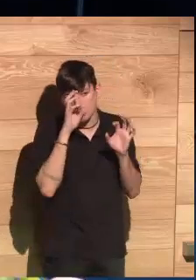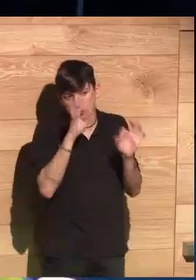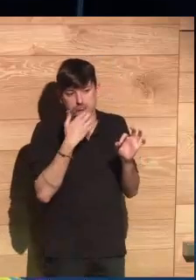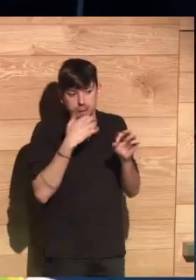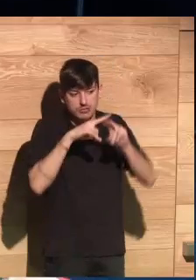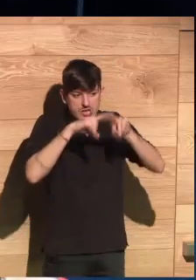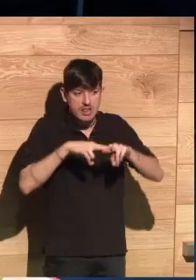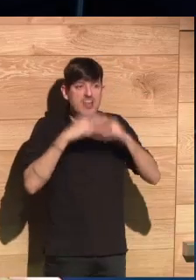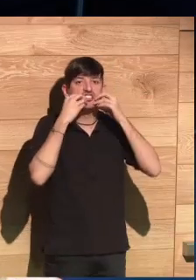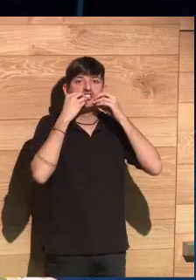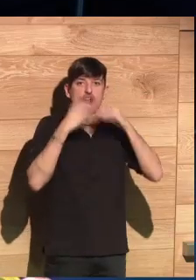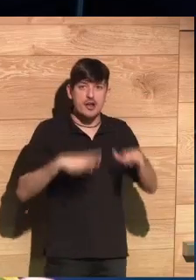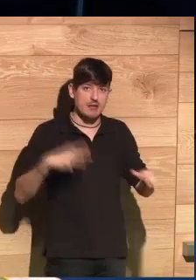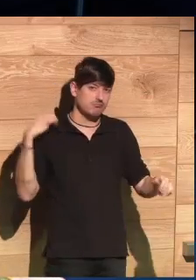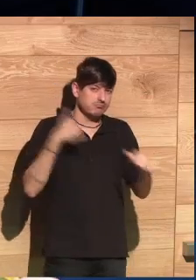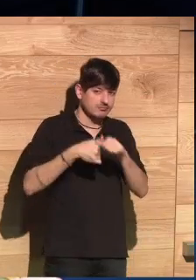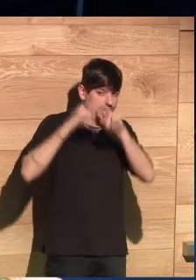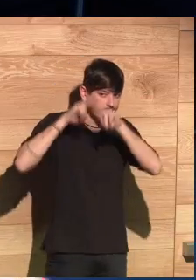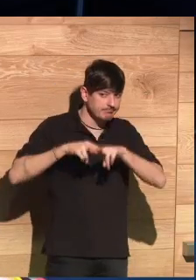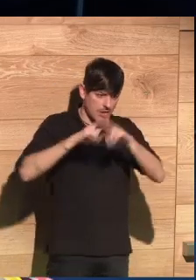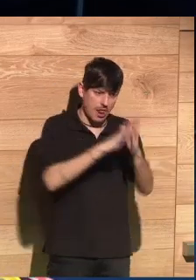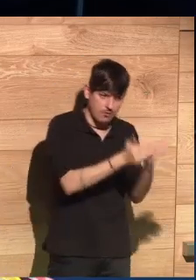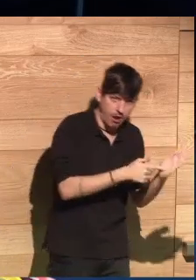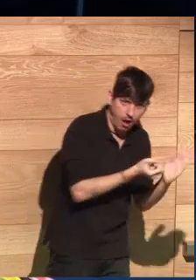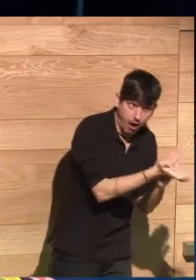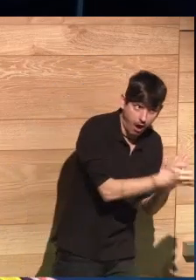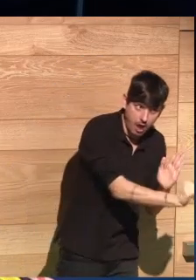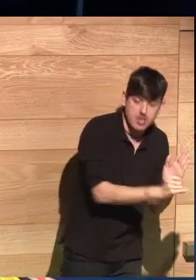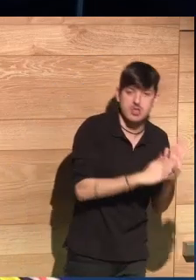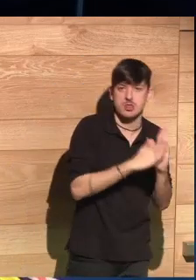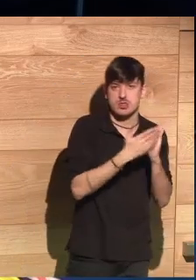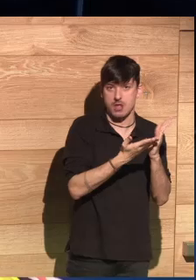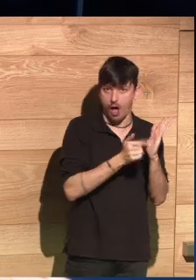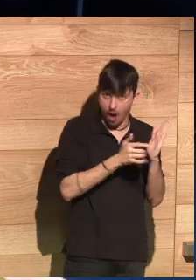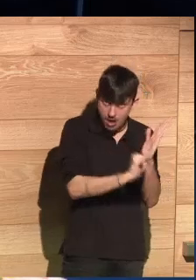vas analizando la historia, y eso en la novela sale, ¿no? Una reflexión. En la novela